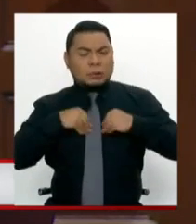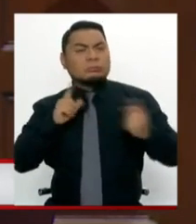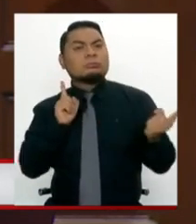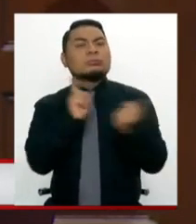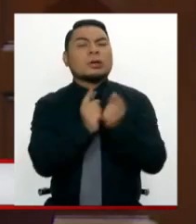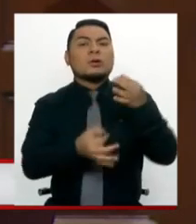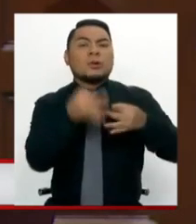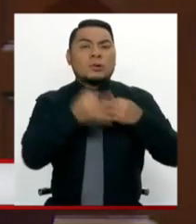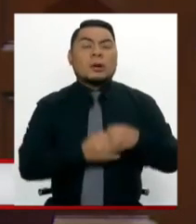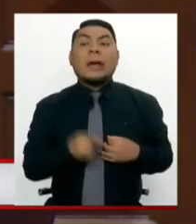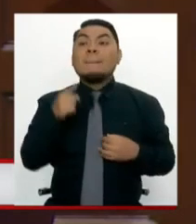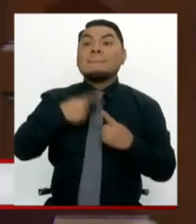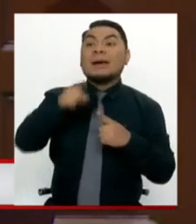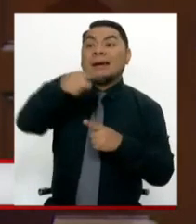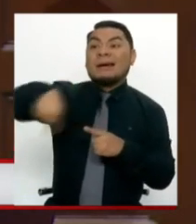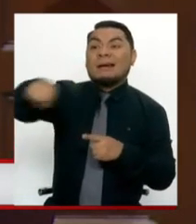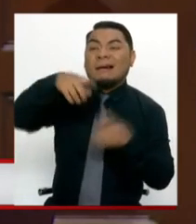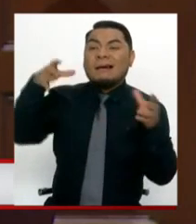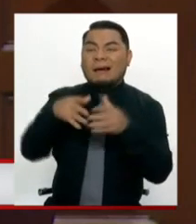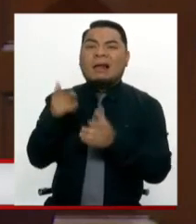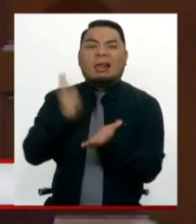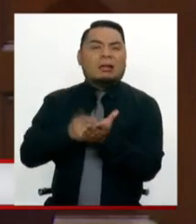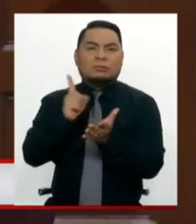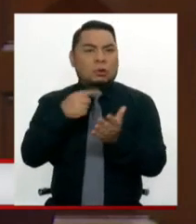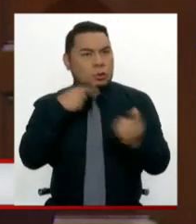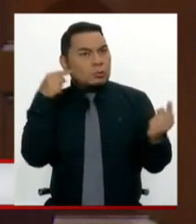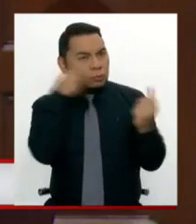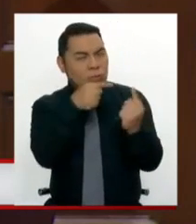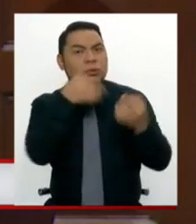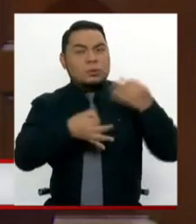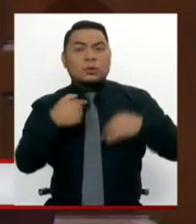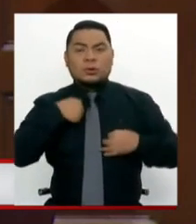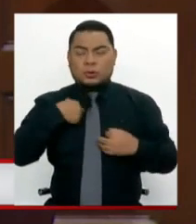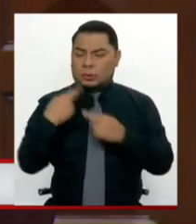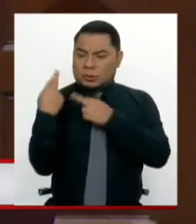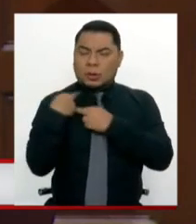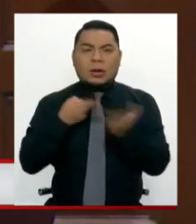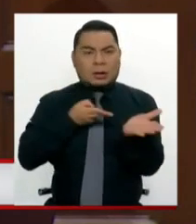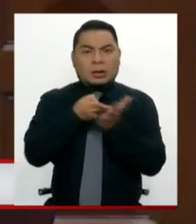a la justicia mediática, mi deber es decir siempre la verdad.